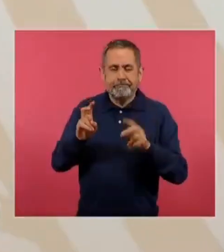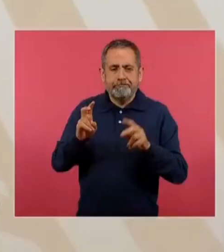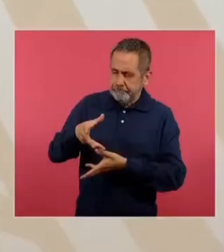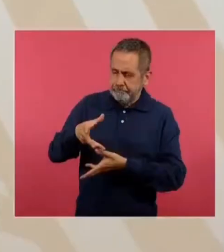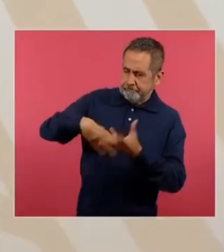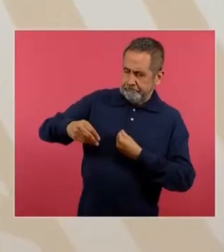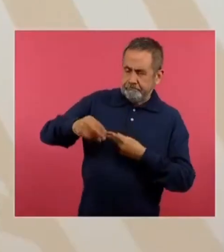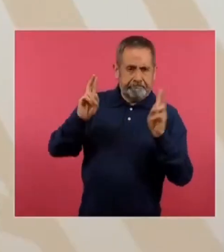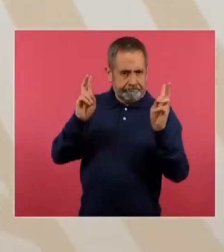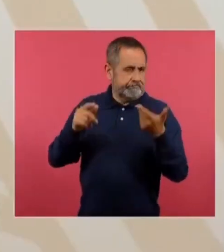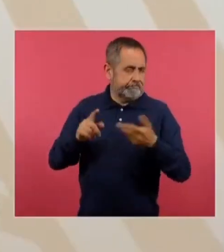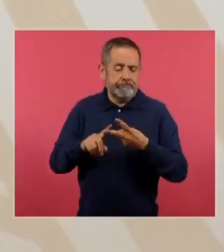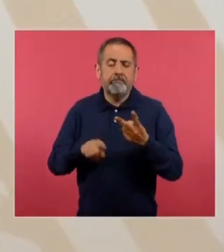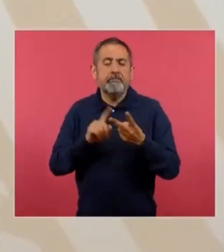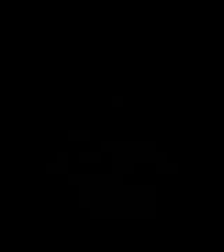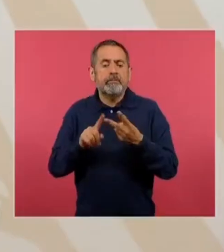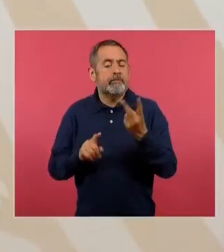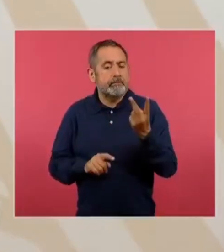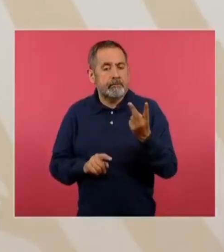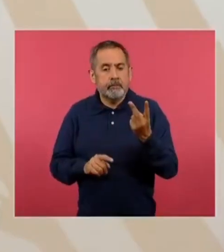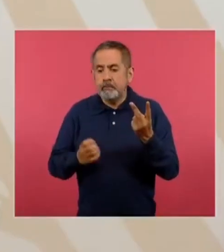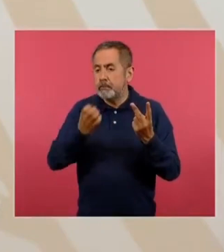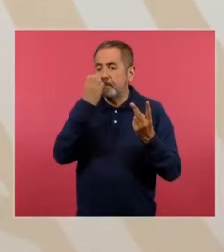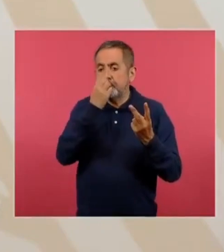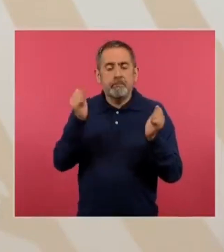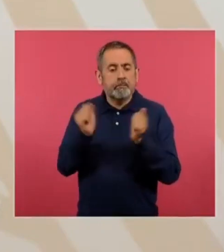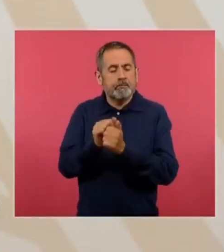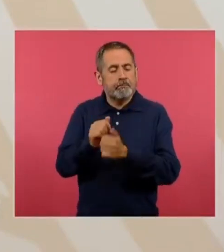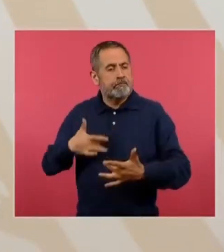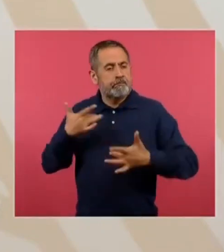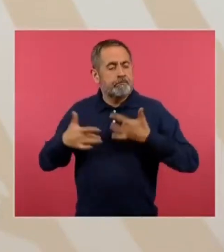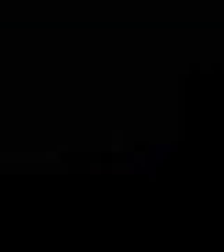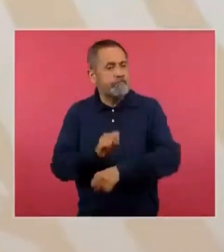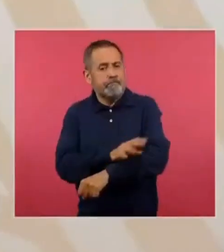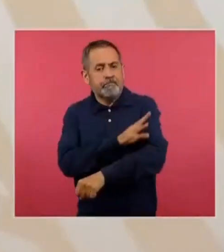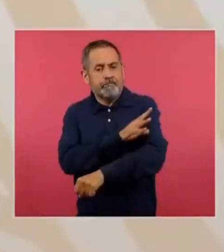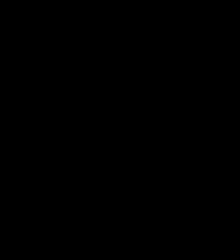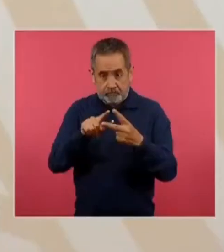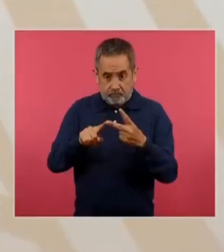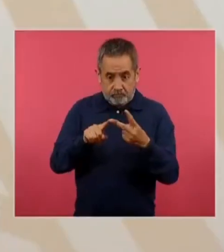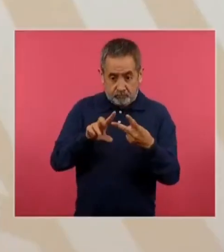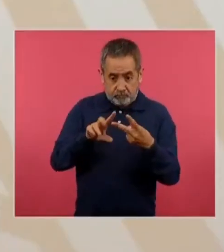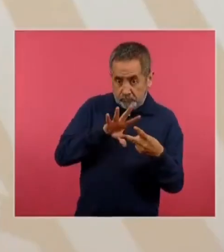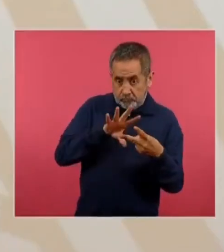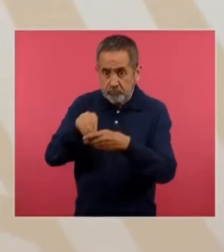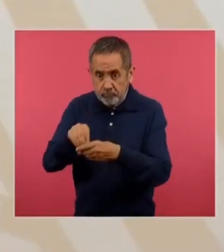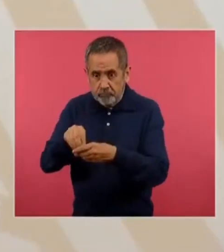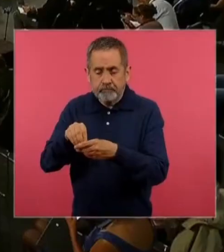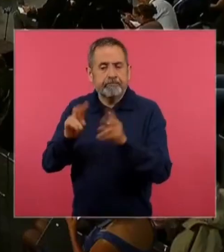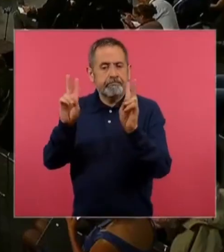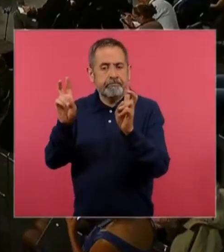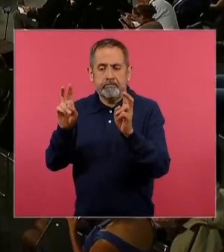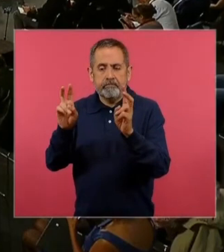y el segundo se titula Una escuela llena de emociones, ambos del campo formativo de lo humano y